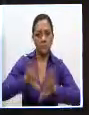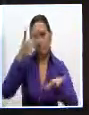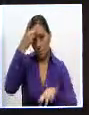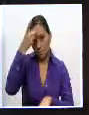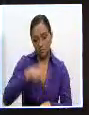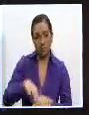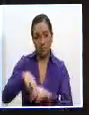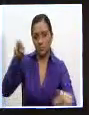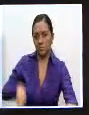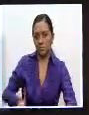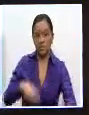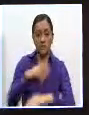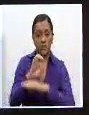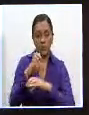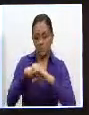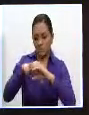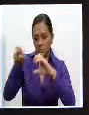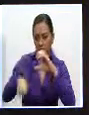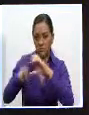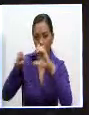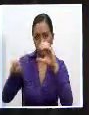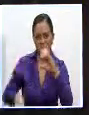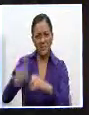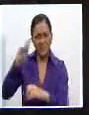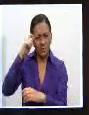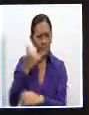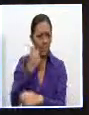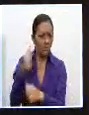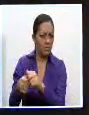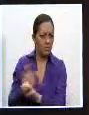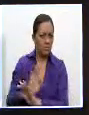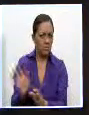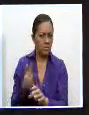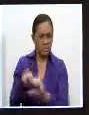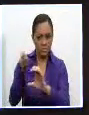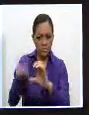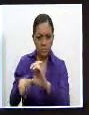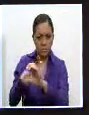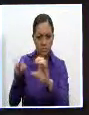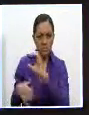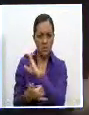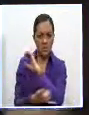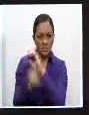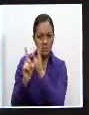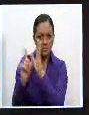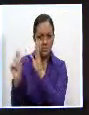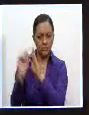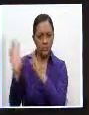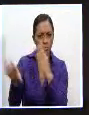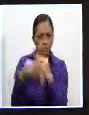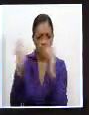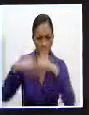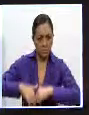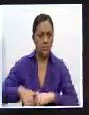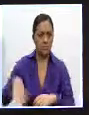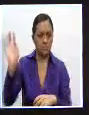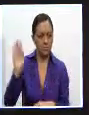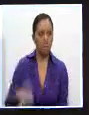decisión que tomamos este año Ojalá que pronto sea solo un recuerdo remoto y todavía quedan países en el tiar Ojalá que pronto se vayan todos